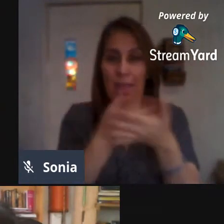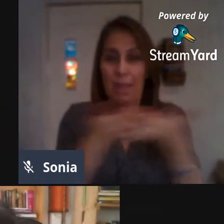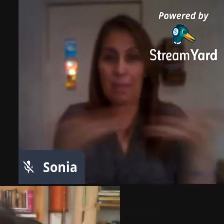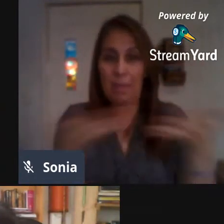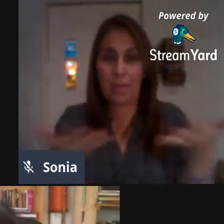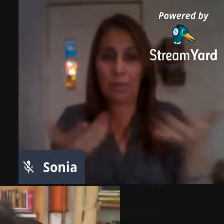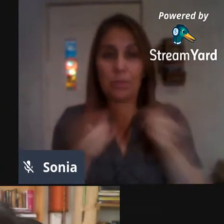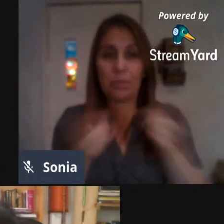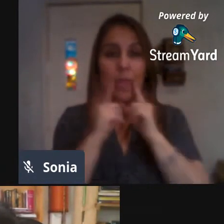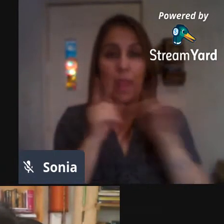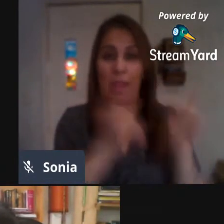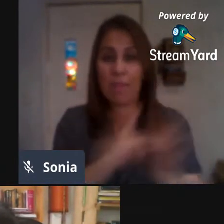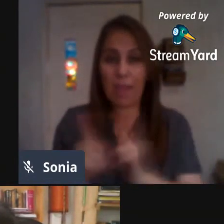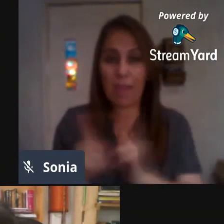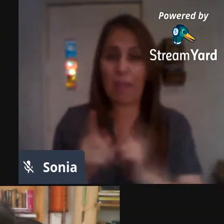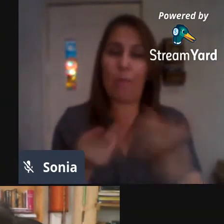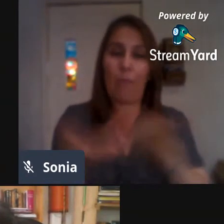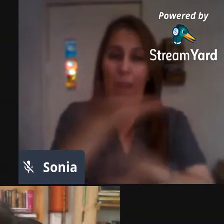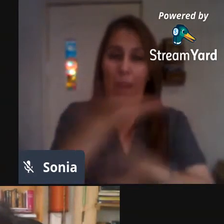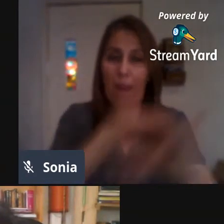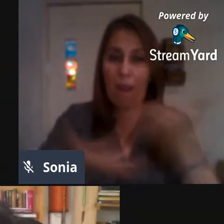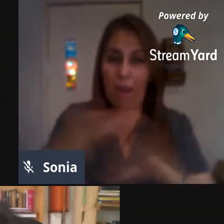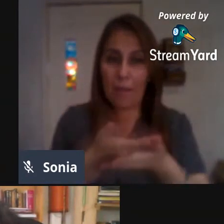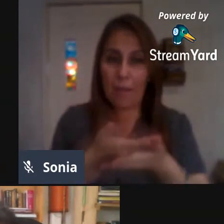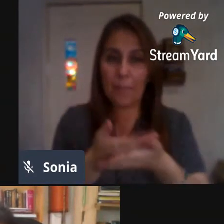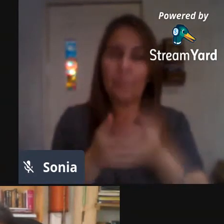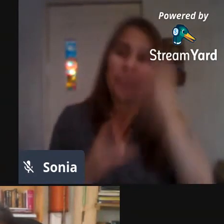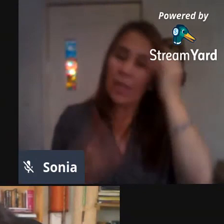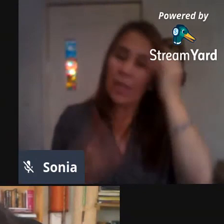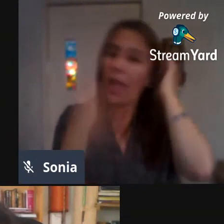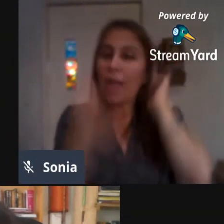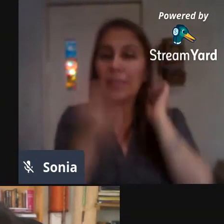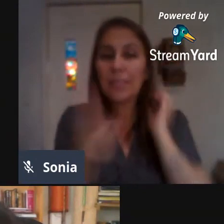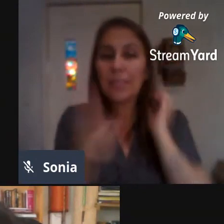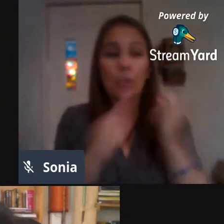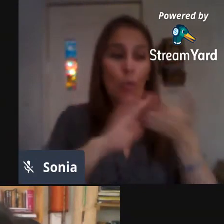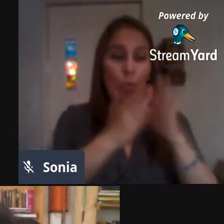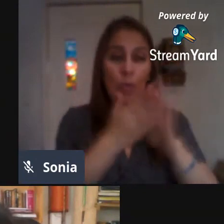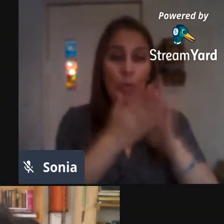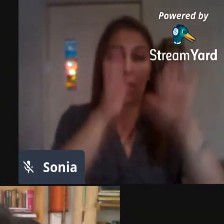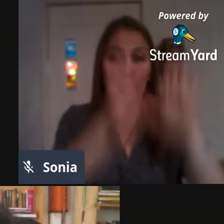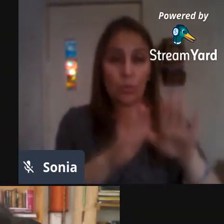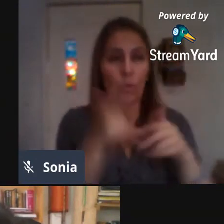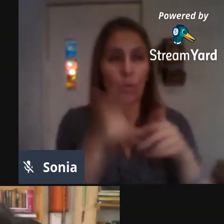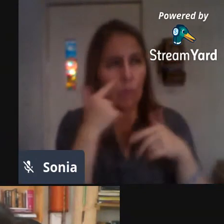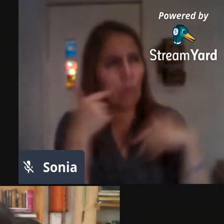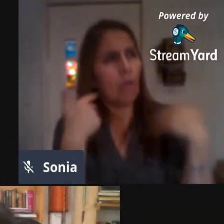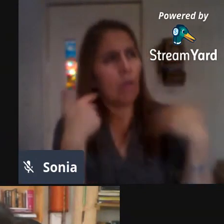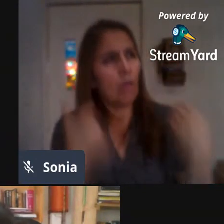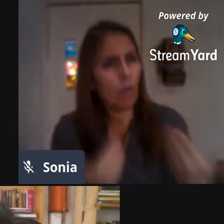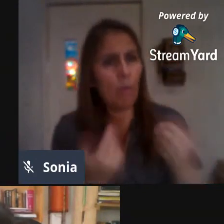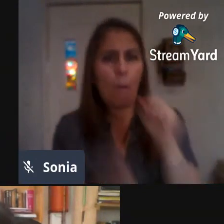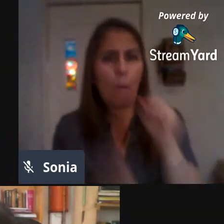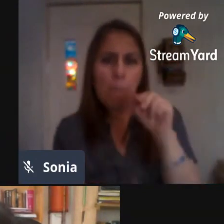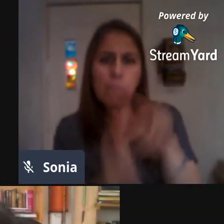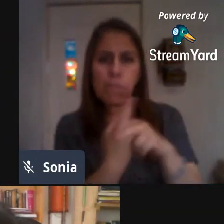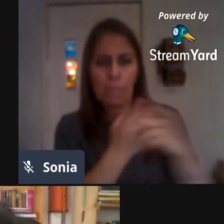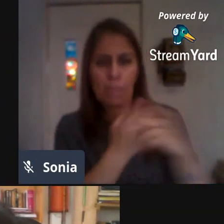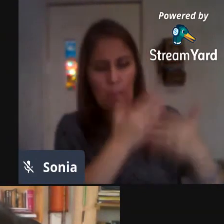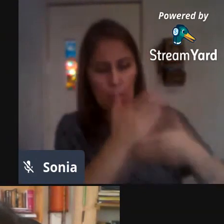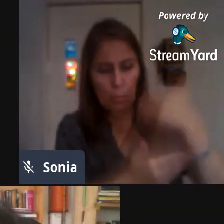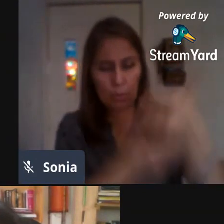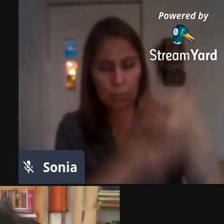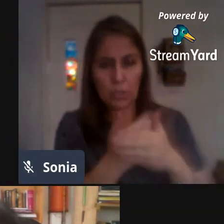con las comunidades no muy haciéndole muy echados también a las manos de como iniciaban los procesos de alfabetización de